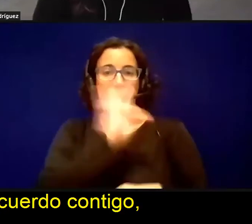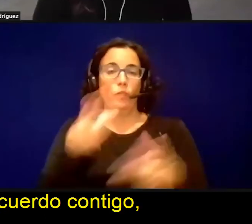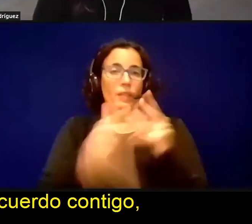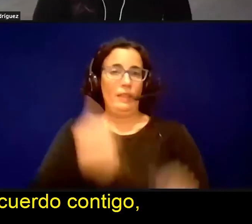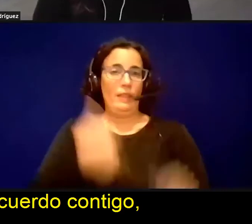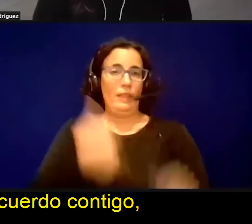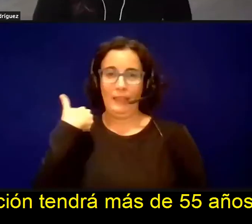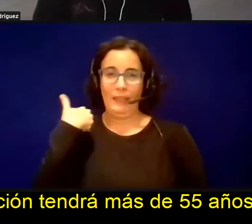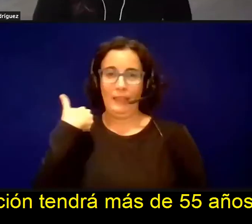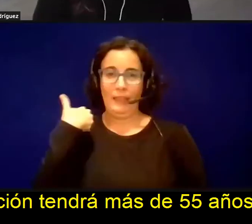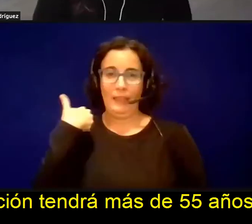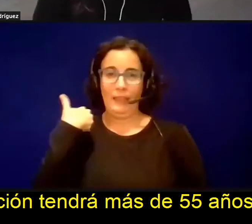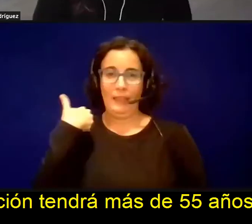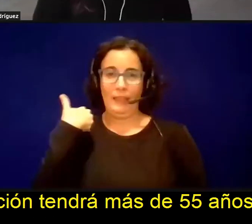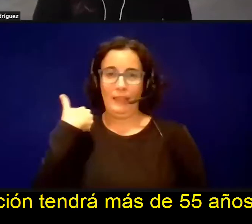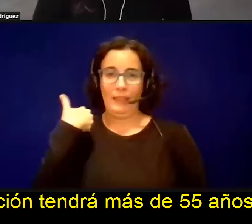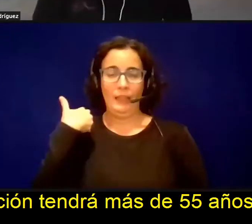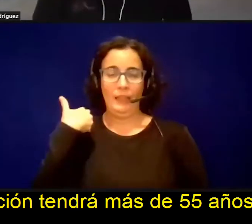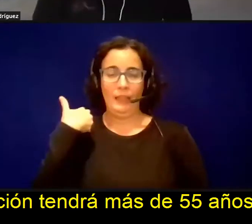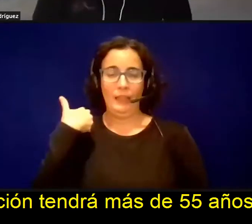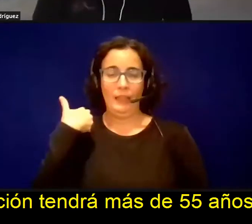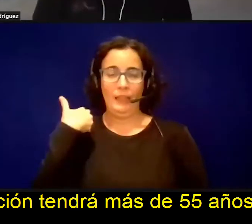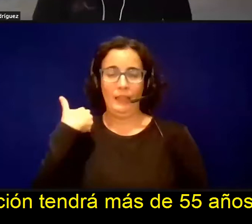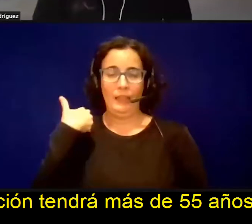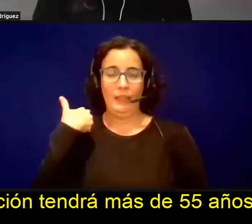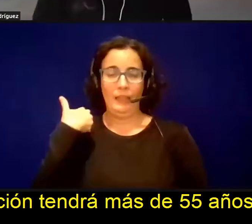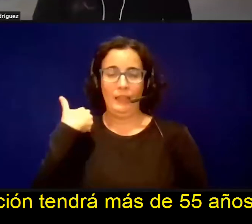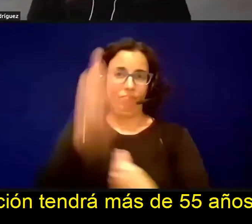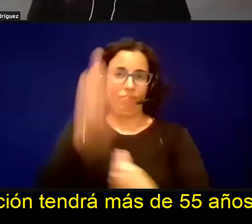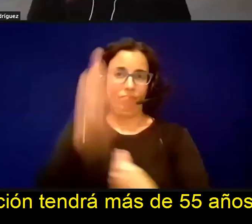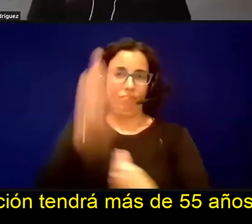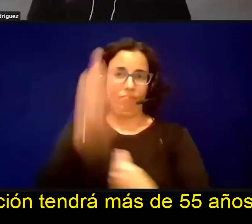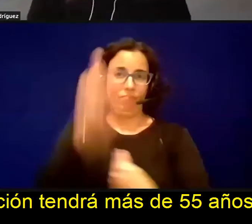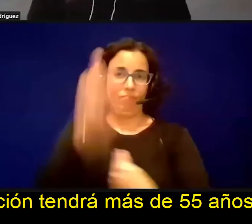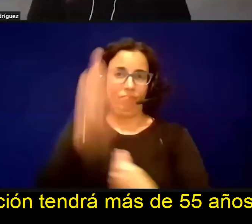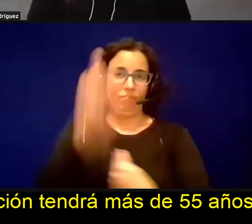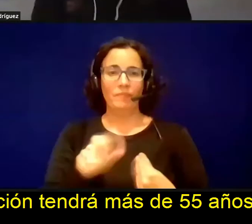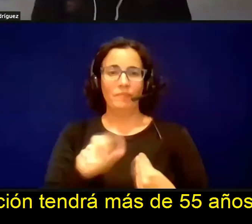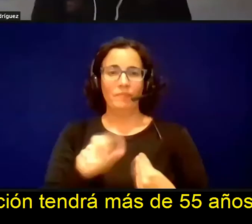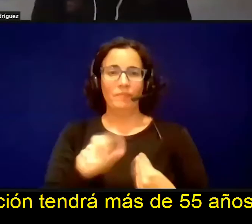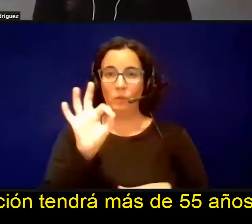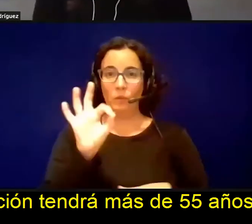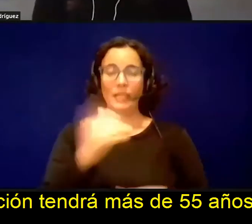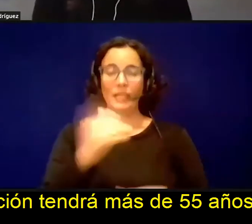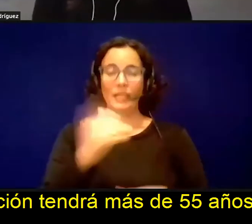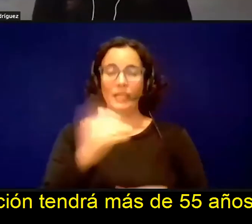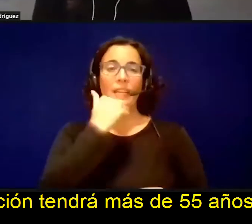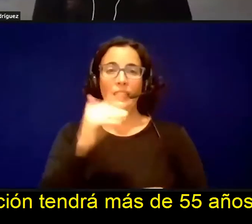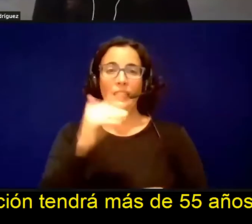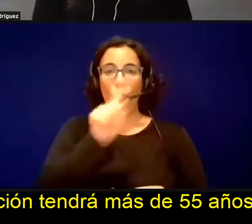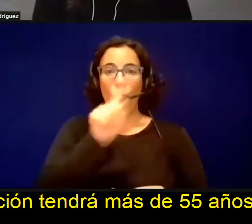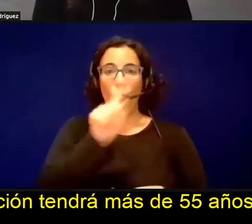¿no? Antes lo hablábamos, ¿no? En 2050 casi un cuarto de la población, o más de un cuarto de la población, tendrá